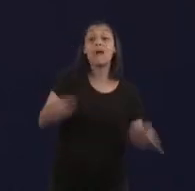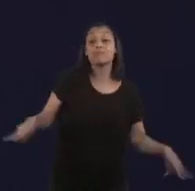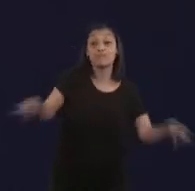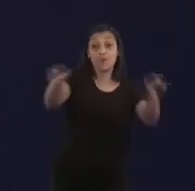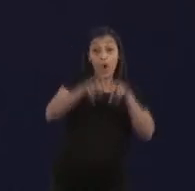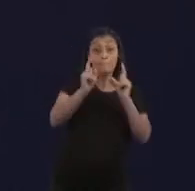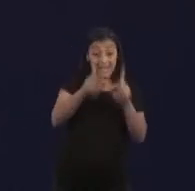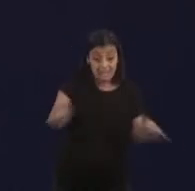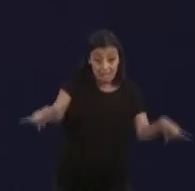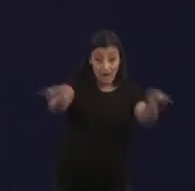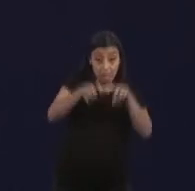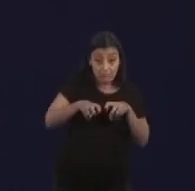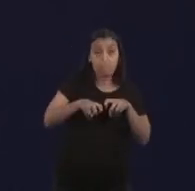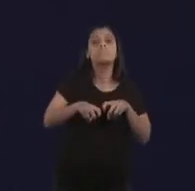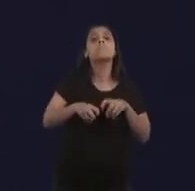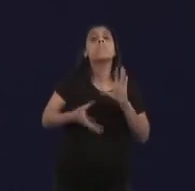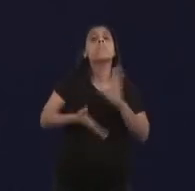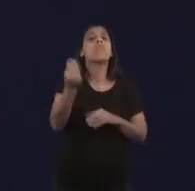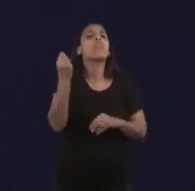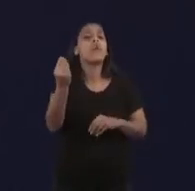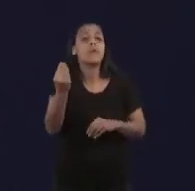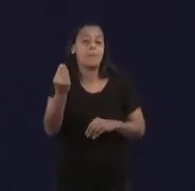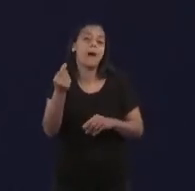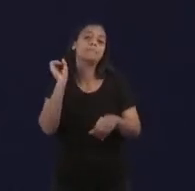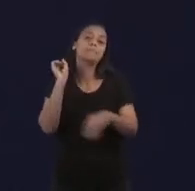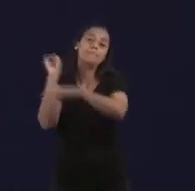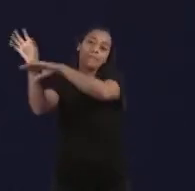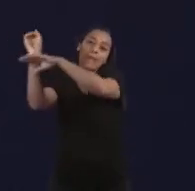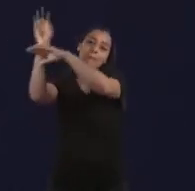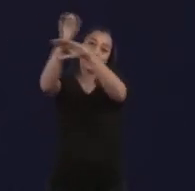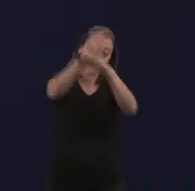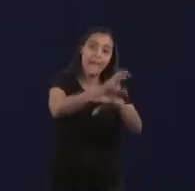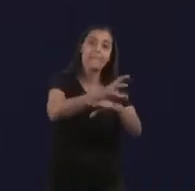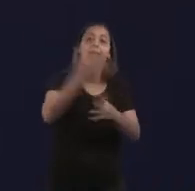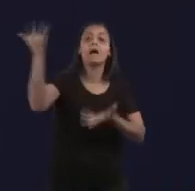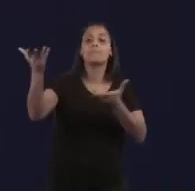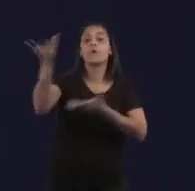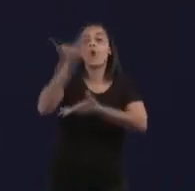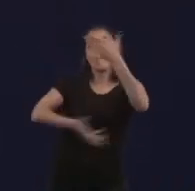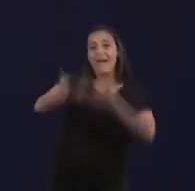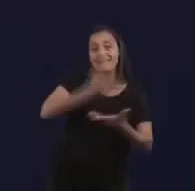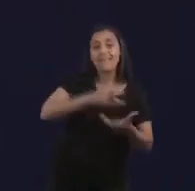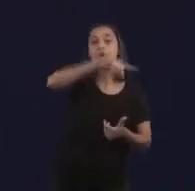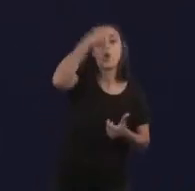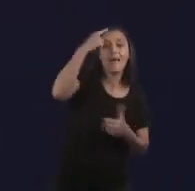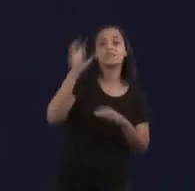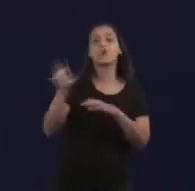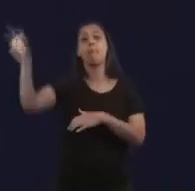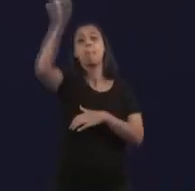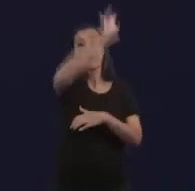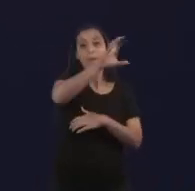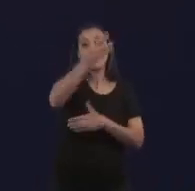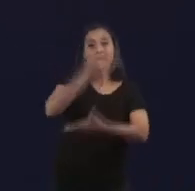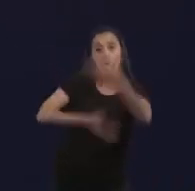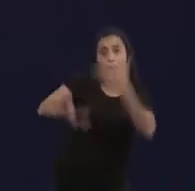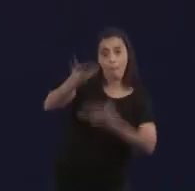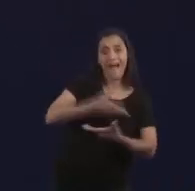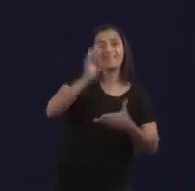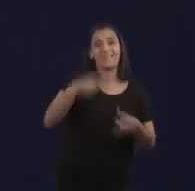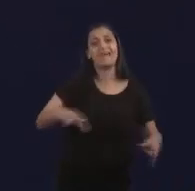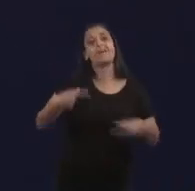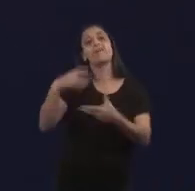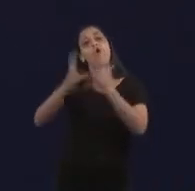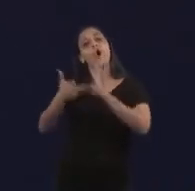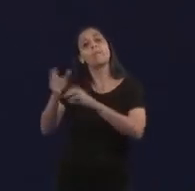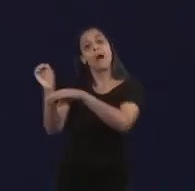la recaudación se distribuye entre nación y provincia. Bueno, hay casos donde además hay otra distribución, pero digo, en